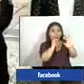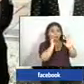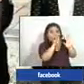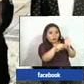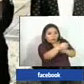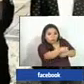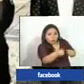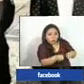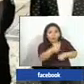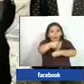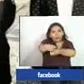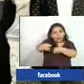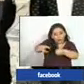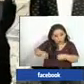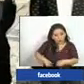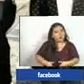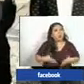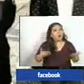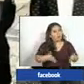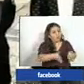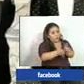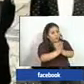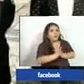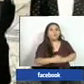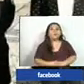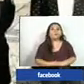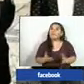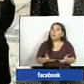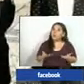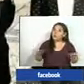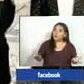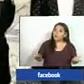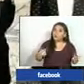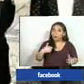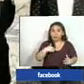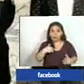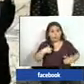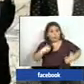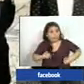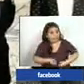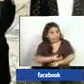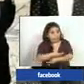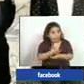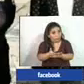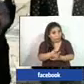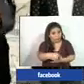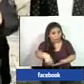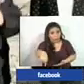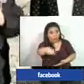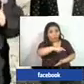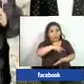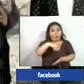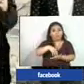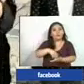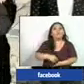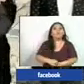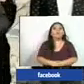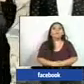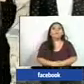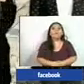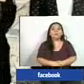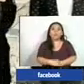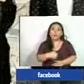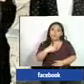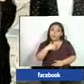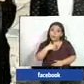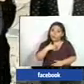funcionales lo ha solicitado. Así que yo quiero informarle a la población salvadoreña y